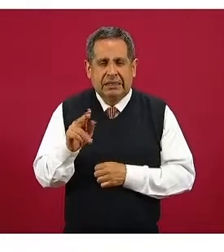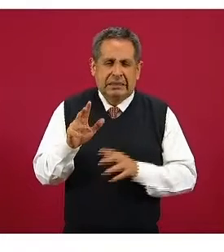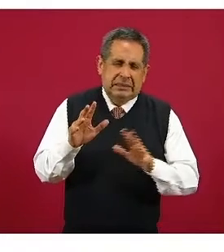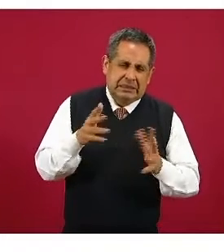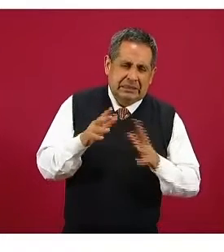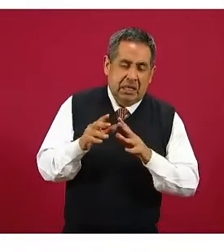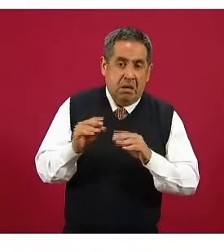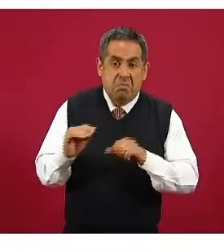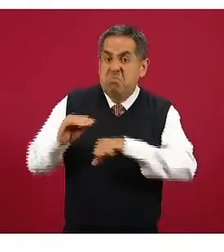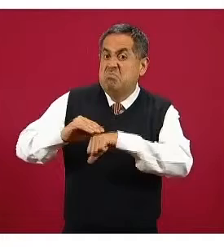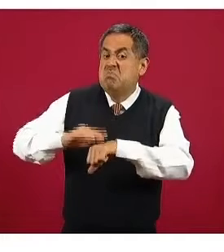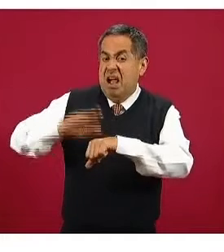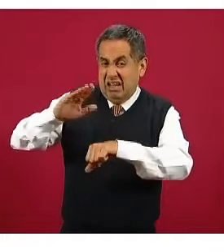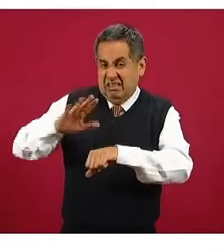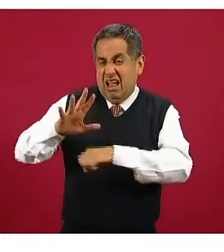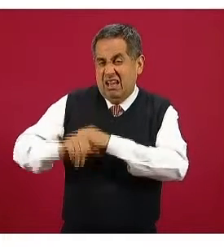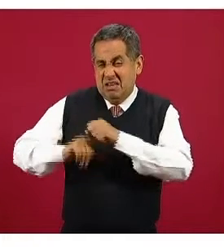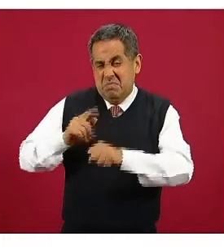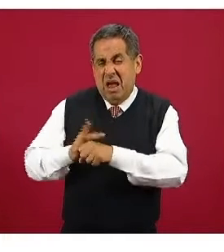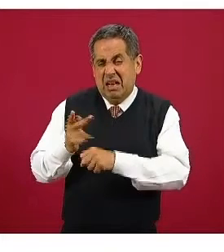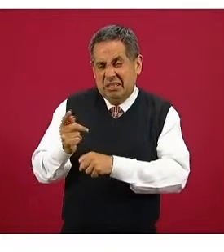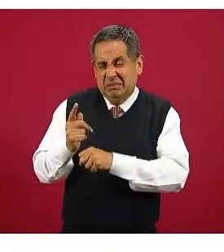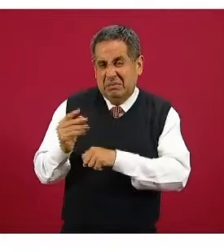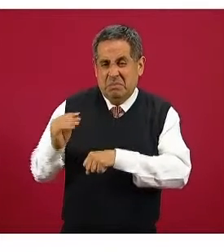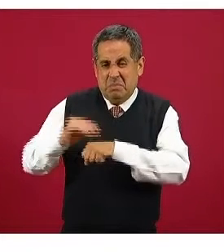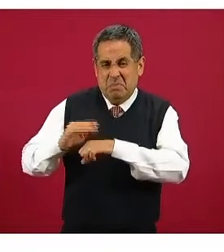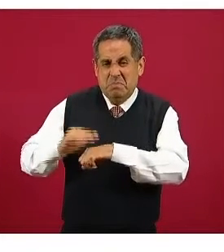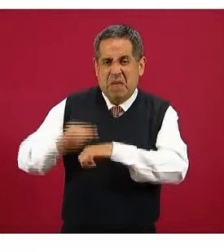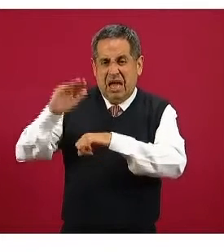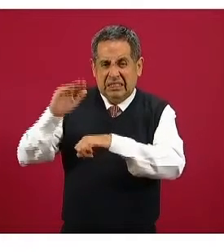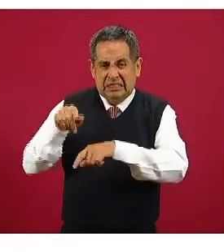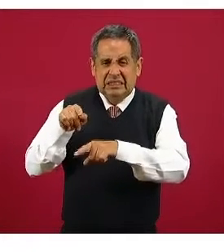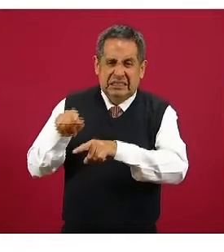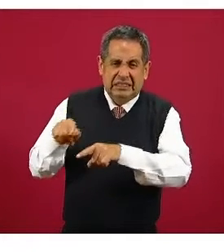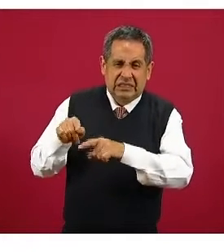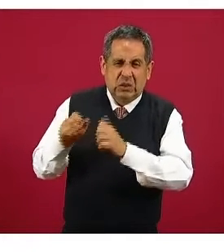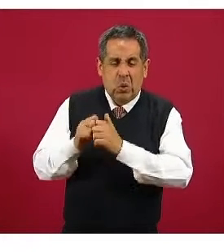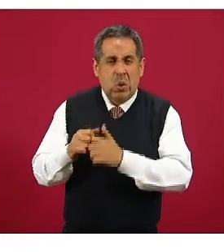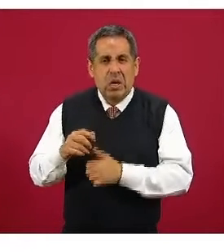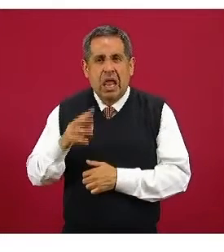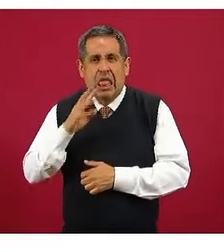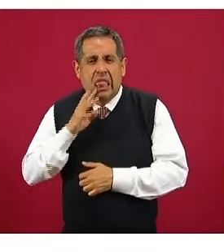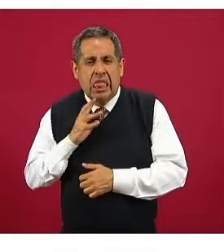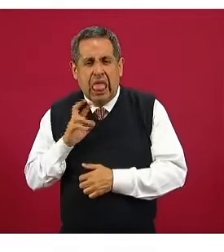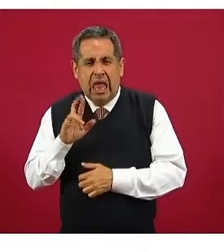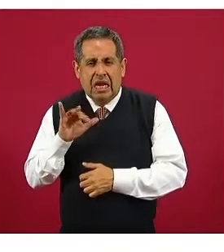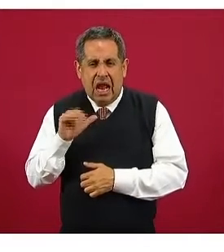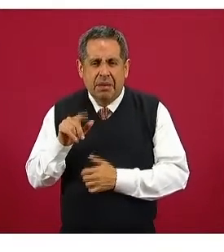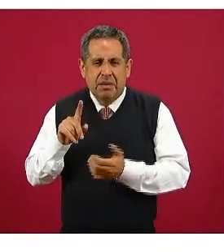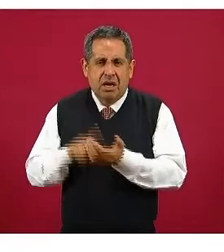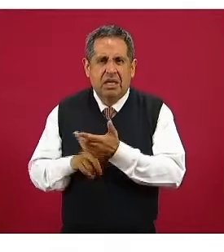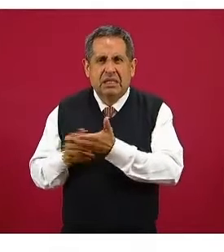se incrementaron por lo menos el reporte de los animales con rabia, de perros y